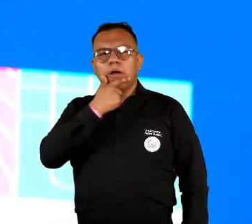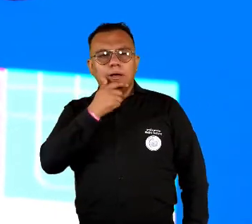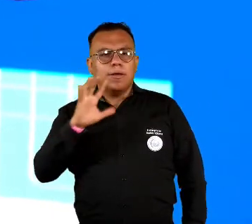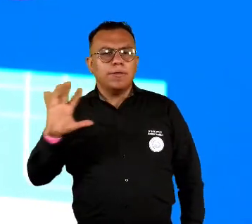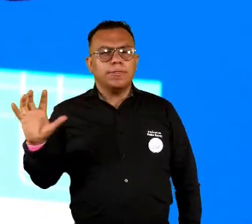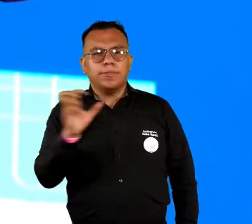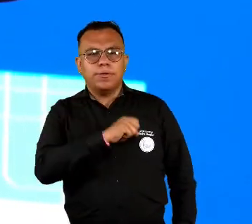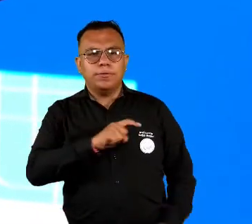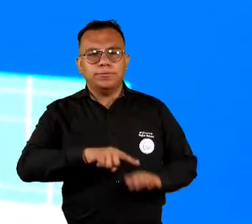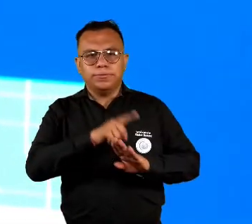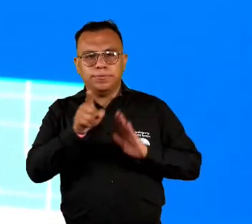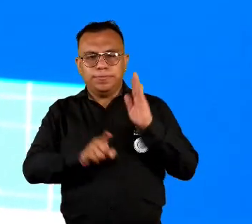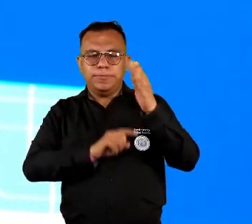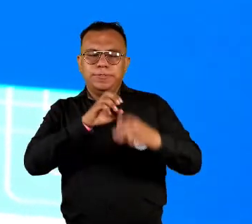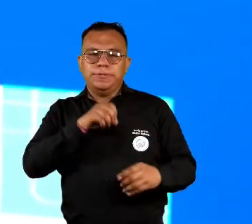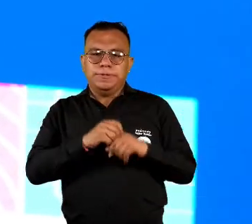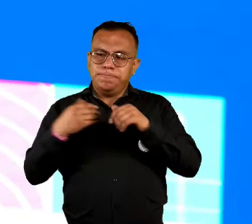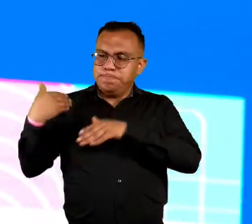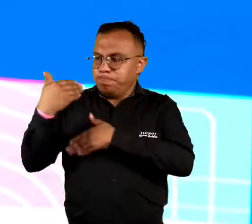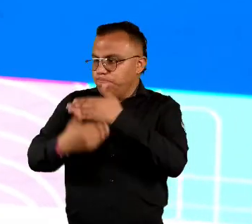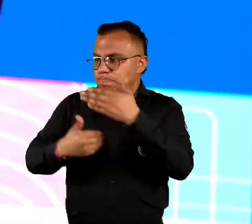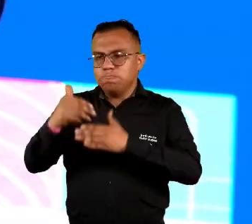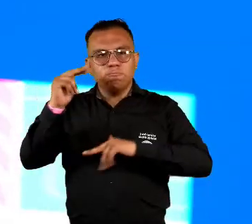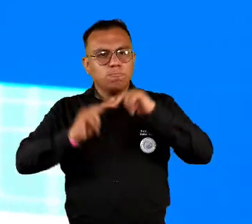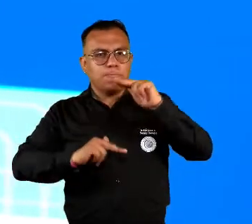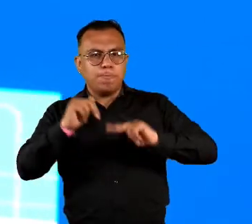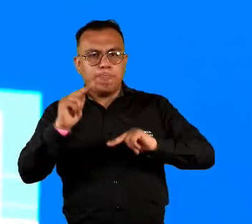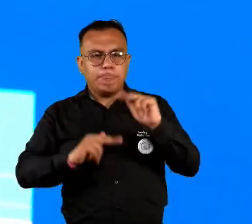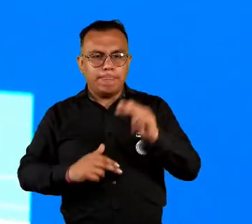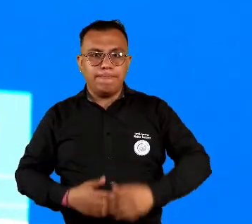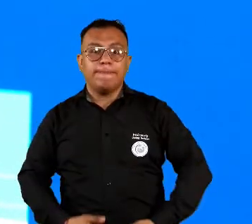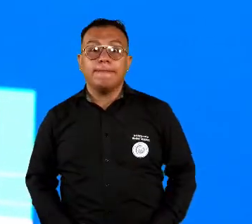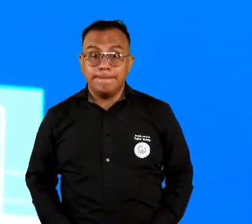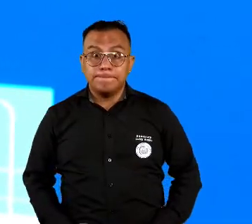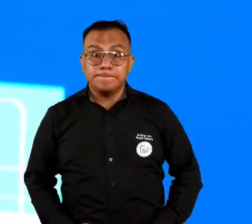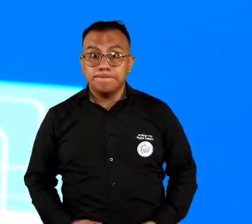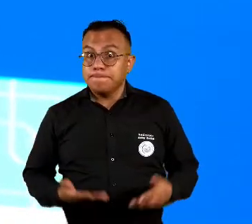toda la inversión en el proceso de construcción de valor